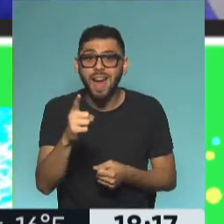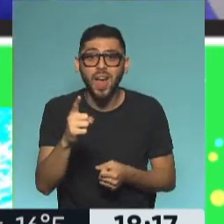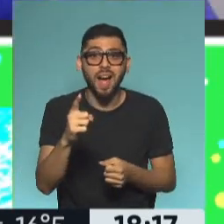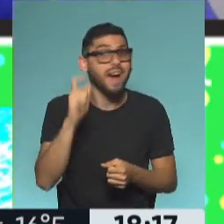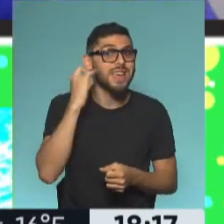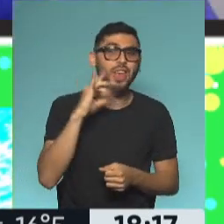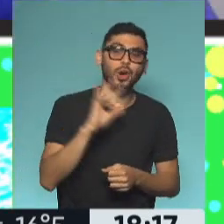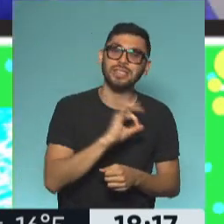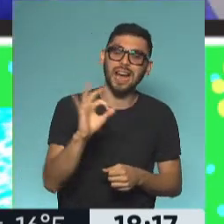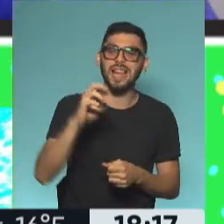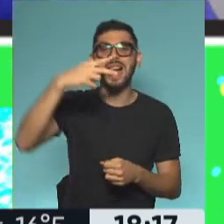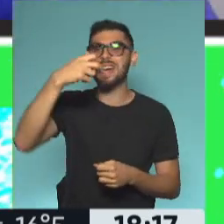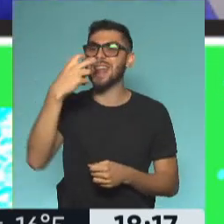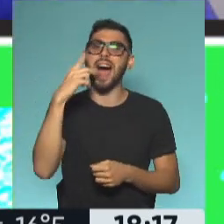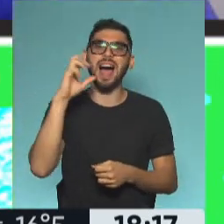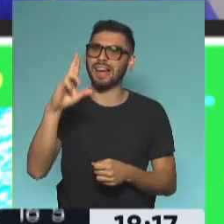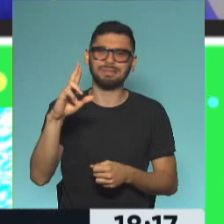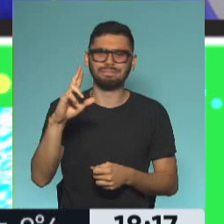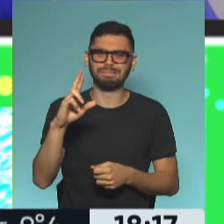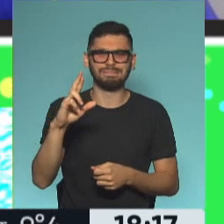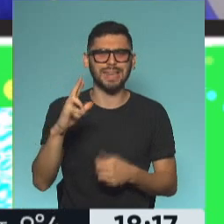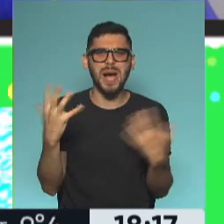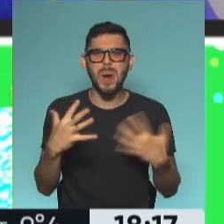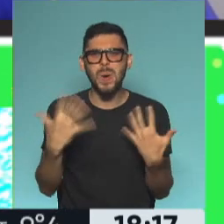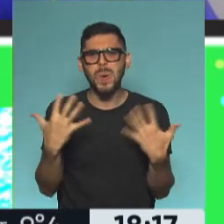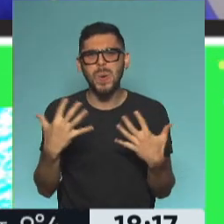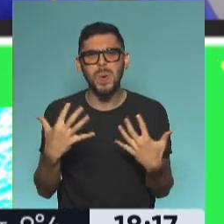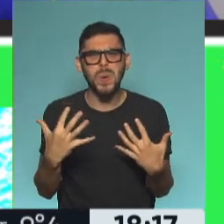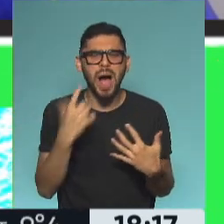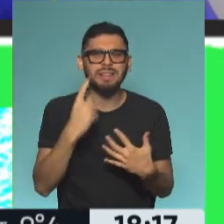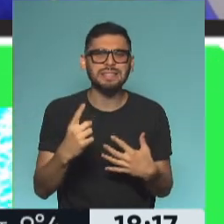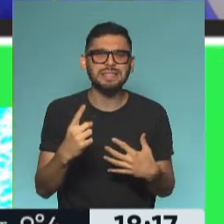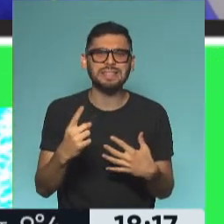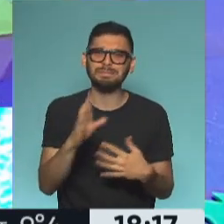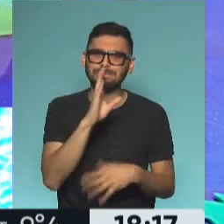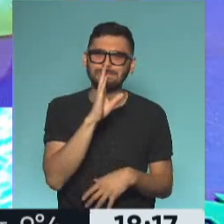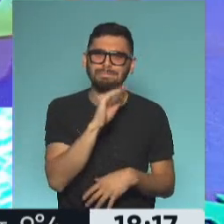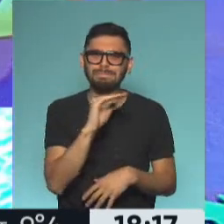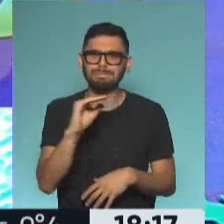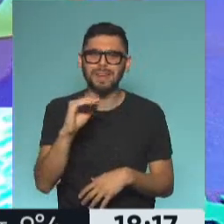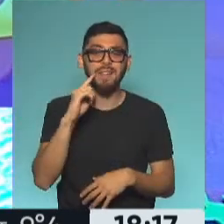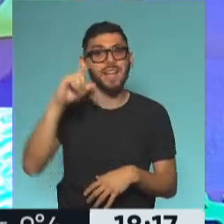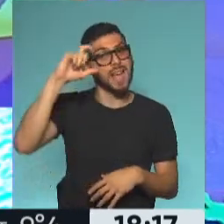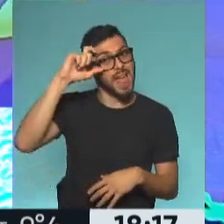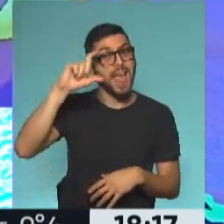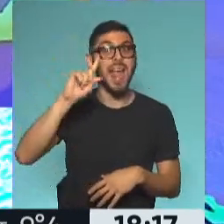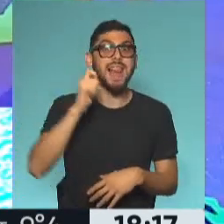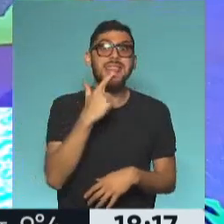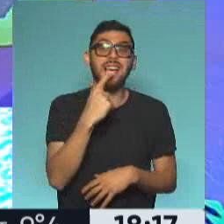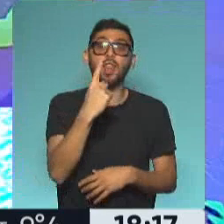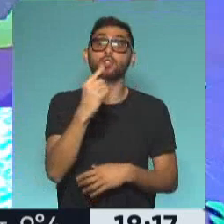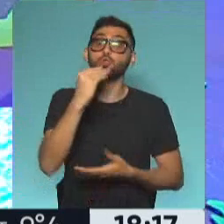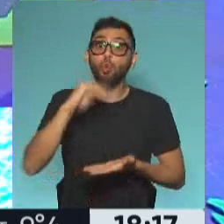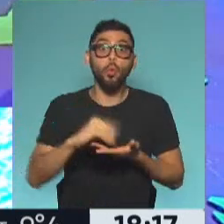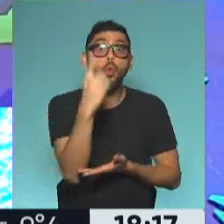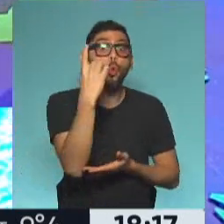nada. Nair, nada. Se agarra la cara. ¡Uy, qué difícil! Nada, en principio y por ahora, Elías en Chubut es el único que